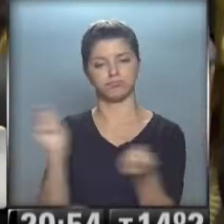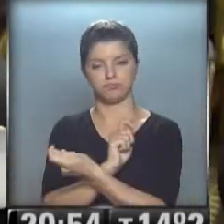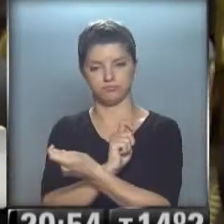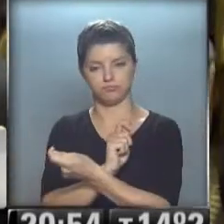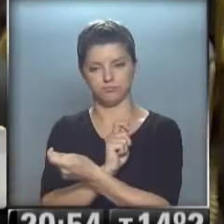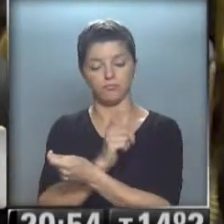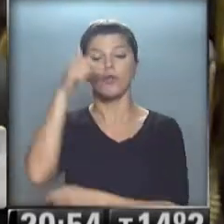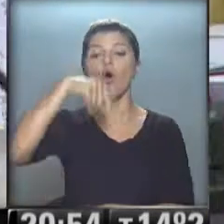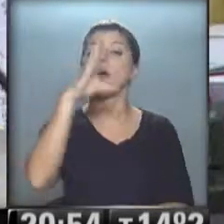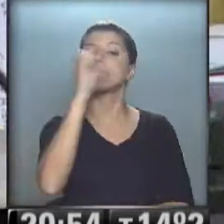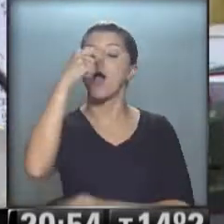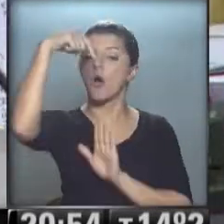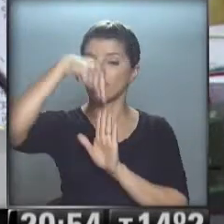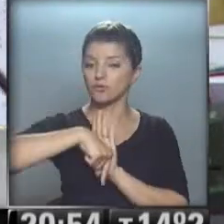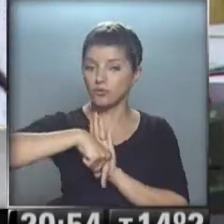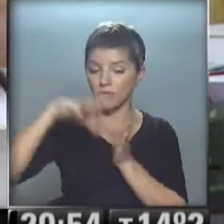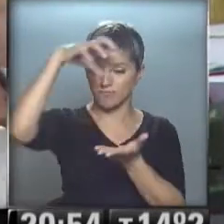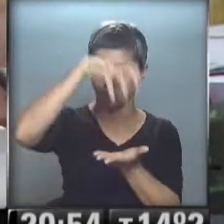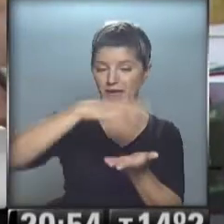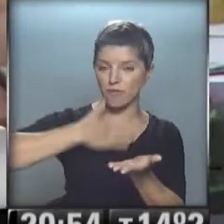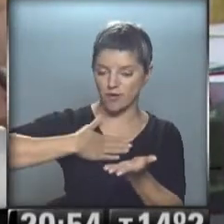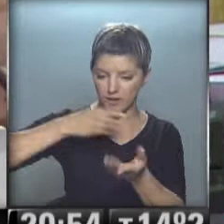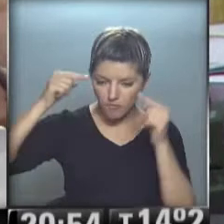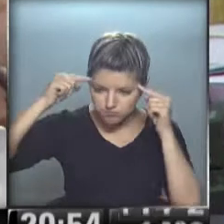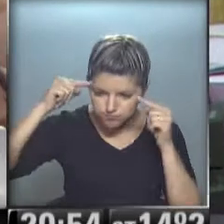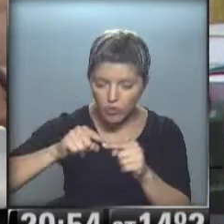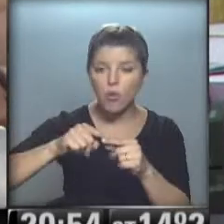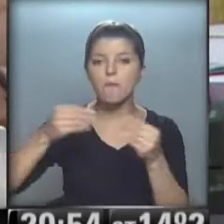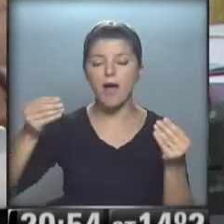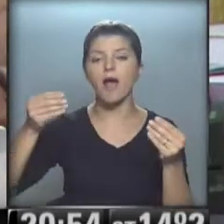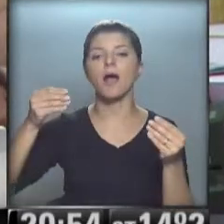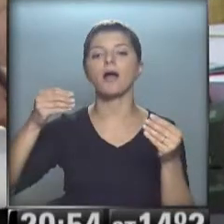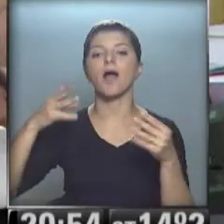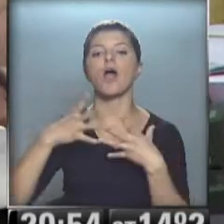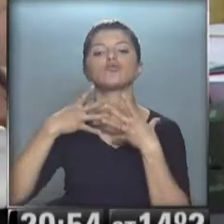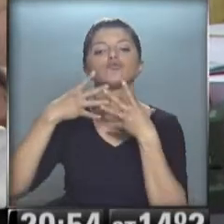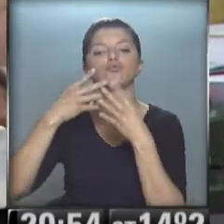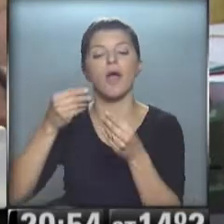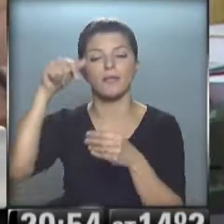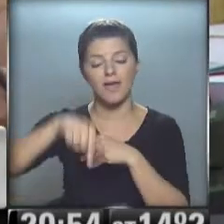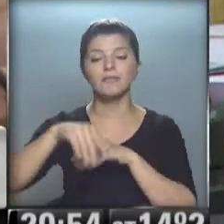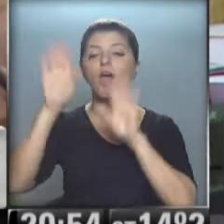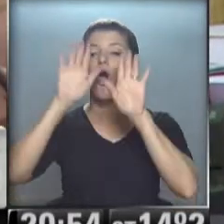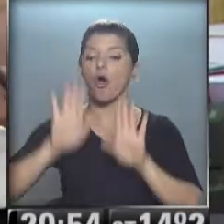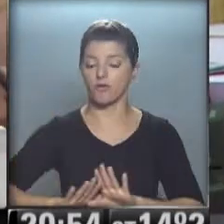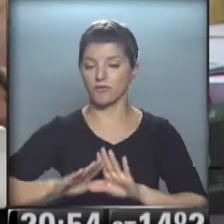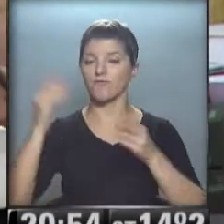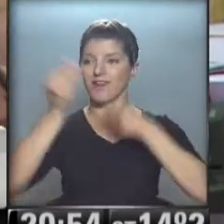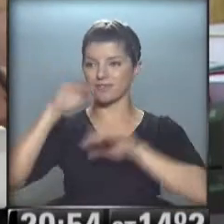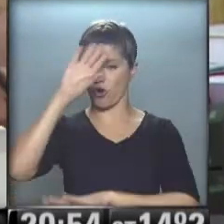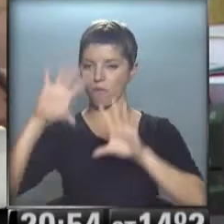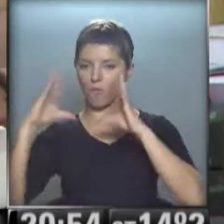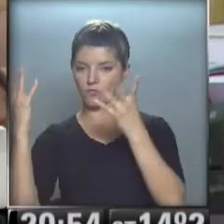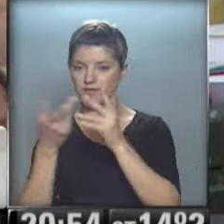El Banco del Sur es nuestra decidida apuesta para contribuir a la creación de un nuevo orden financiero global que promueva